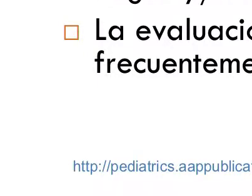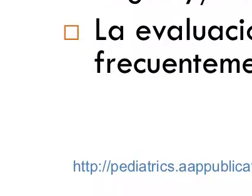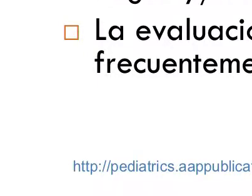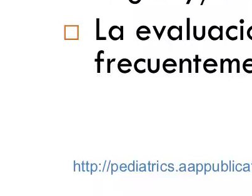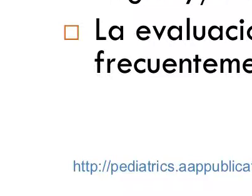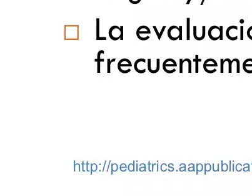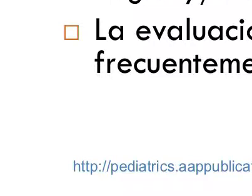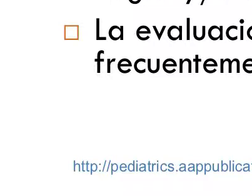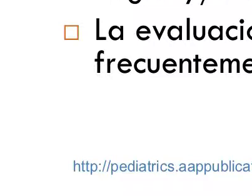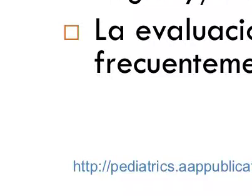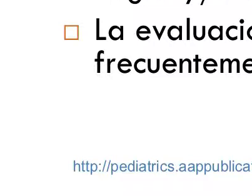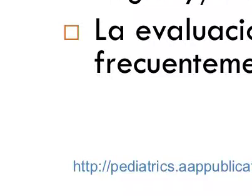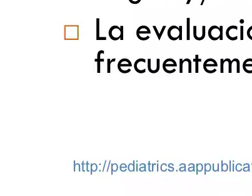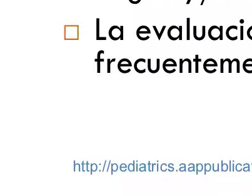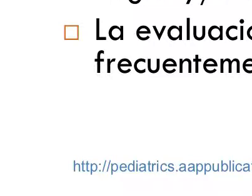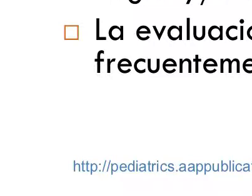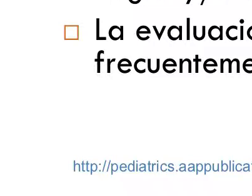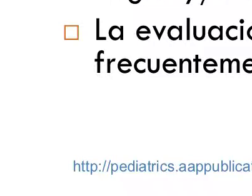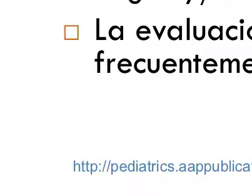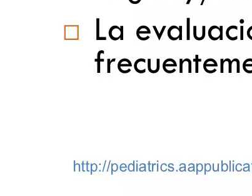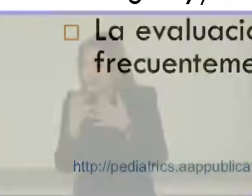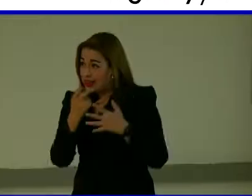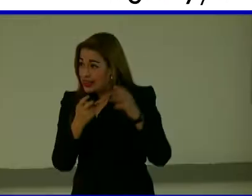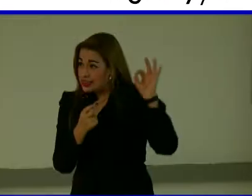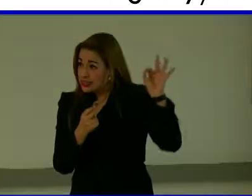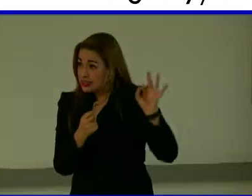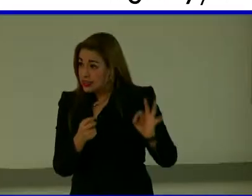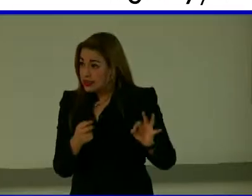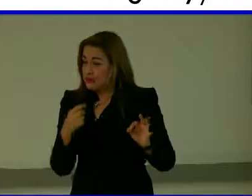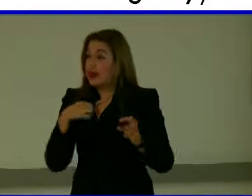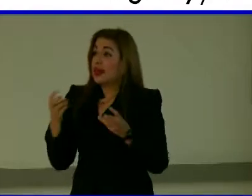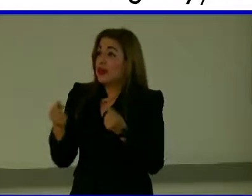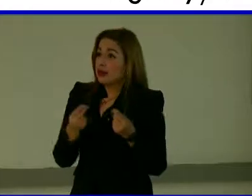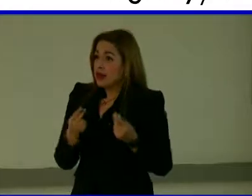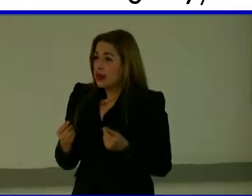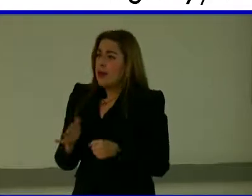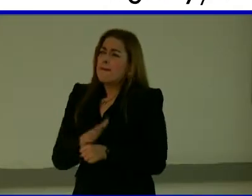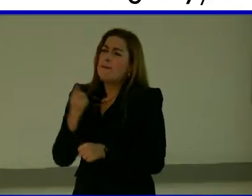de comportamiento. ¿Por qué? Porque la comorbilidad,